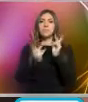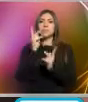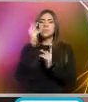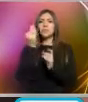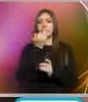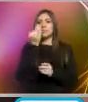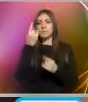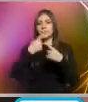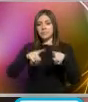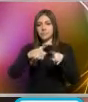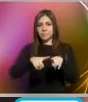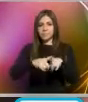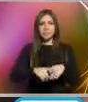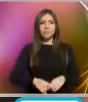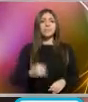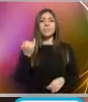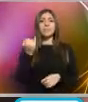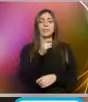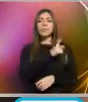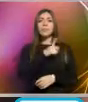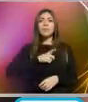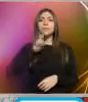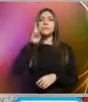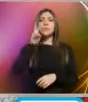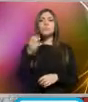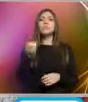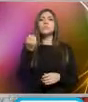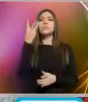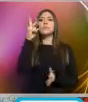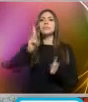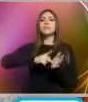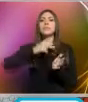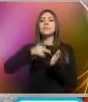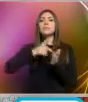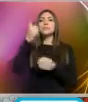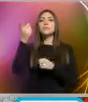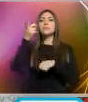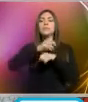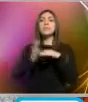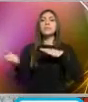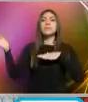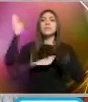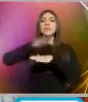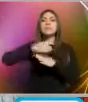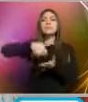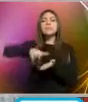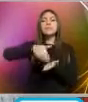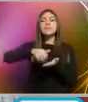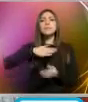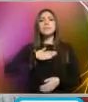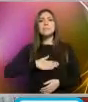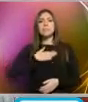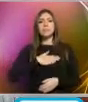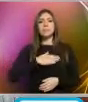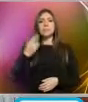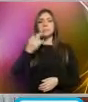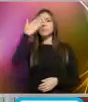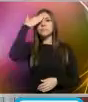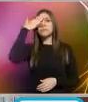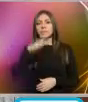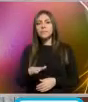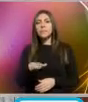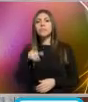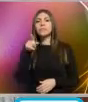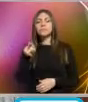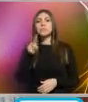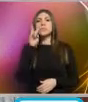Tendremos que estar observando precisamente cuántas son las evacuaciones que hacemos al día para pues diagnosticarnos, ¿no? Si estamos